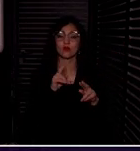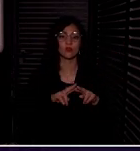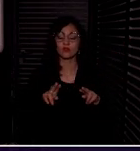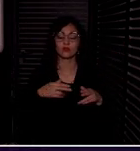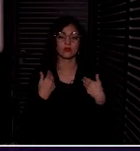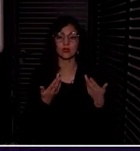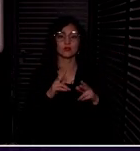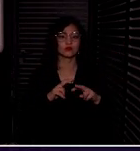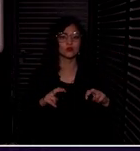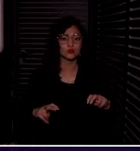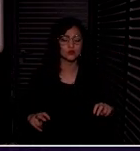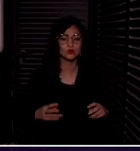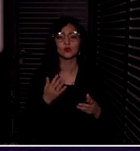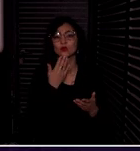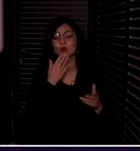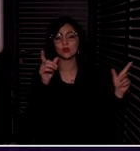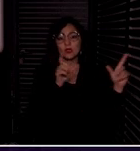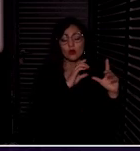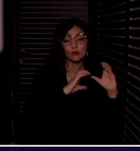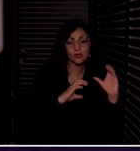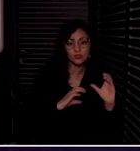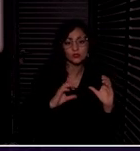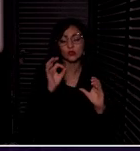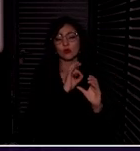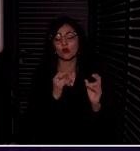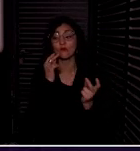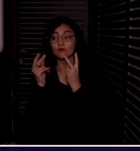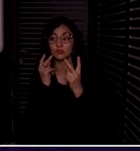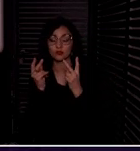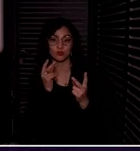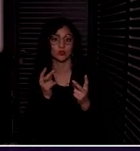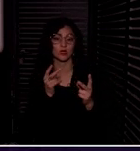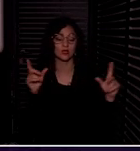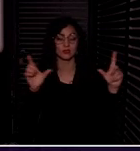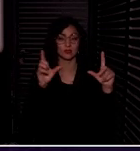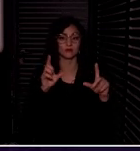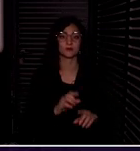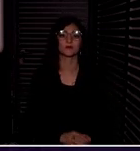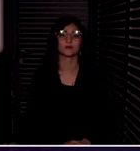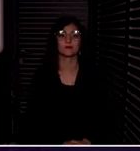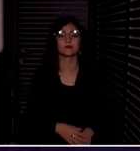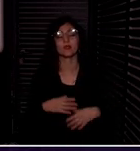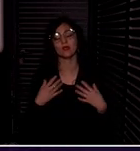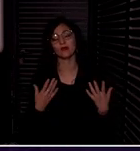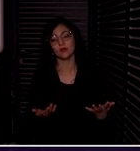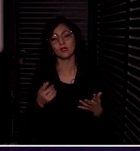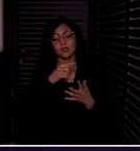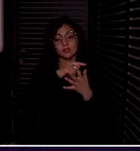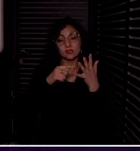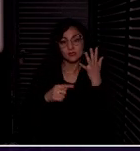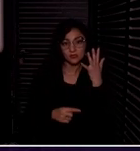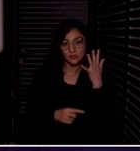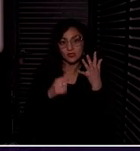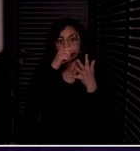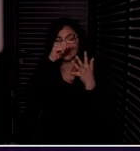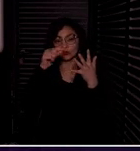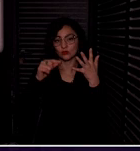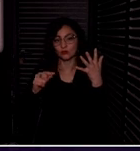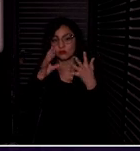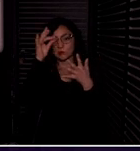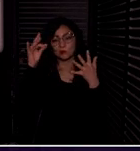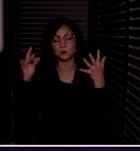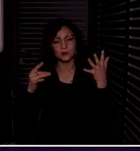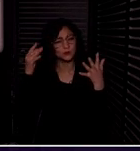de telecomunicaciones ni en materia solo de lo audiovisual televisivo. En fin, a partir de estas cinco hipótesis, sí me